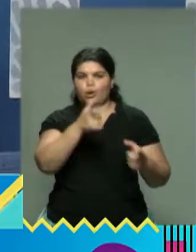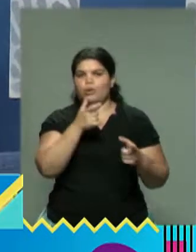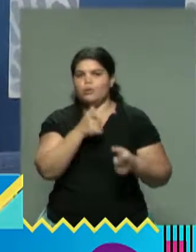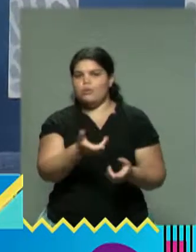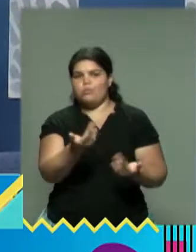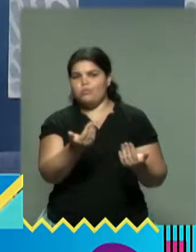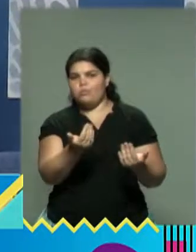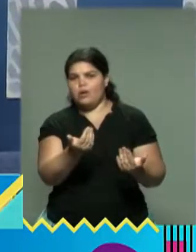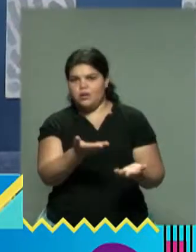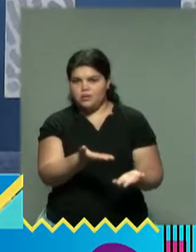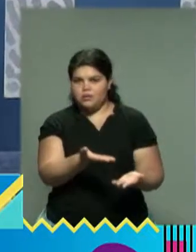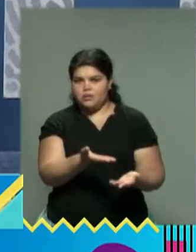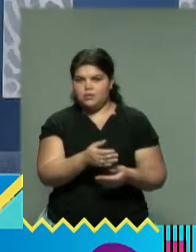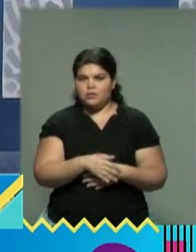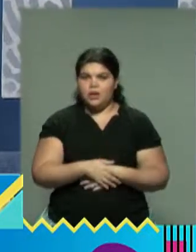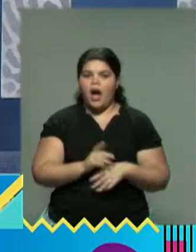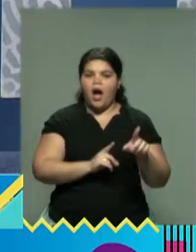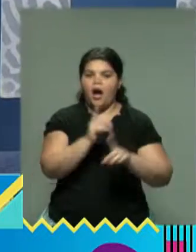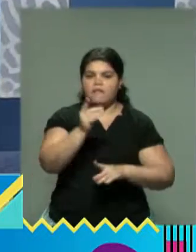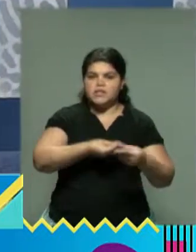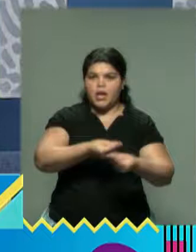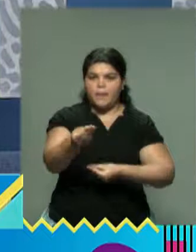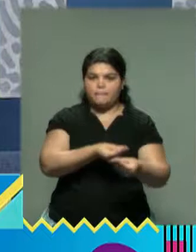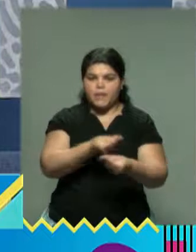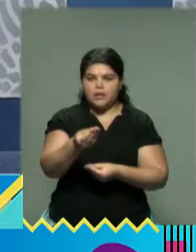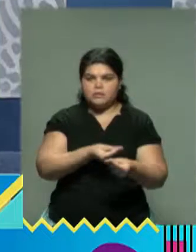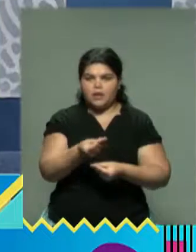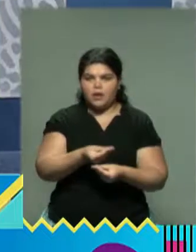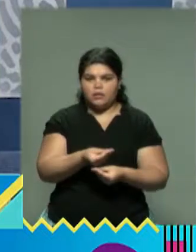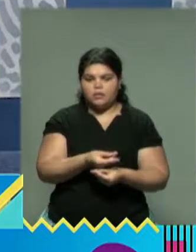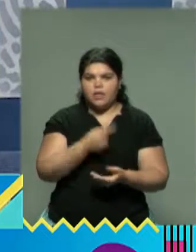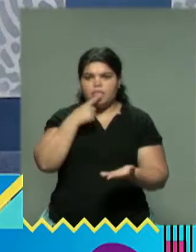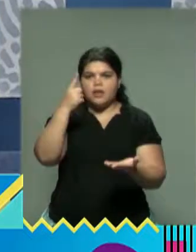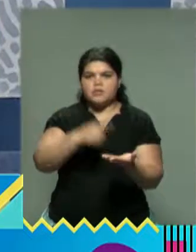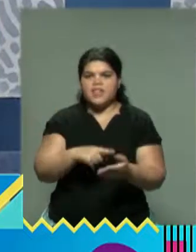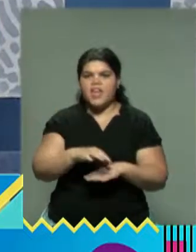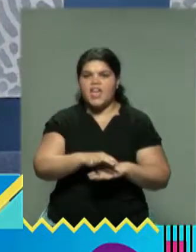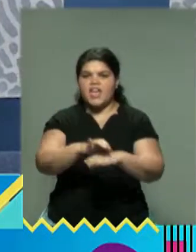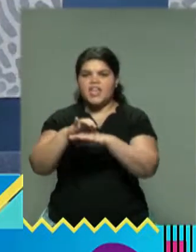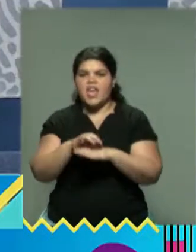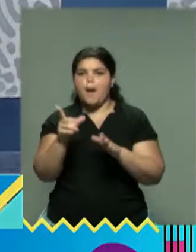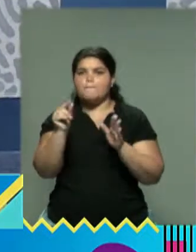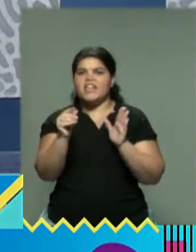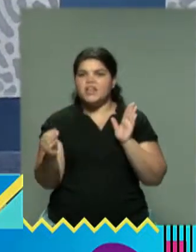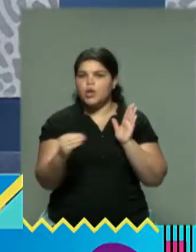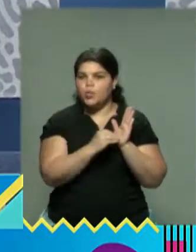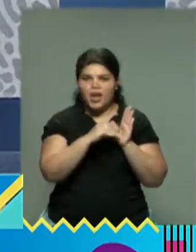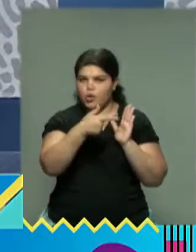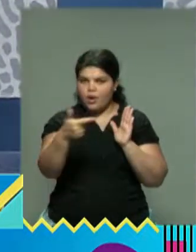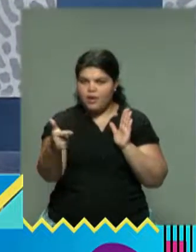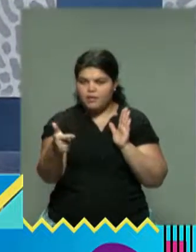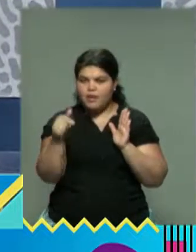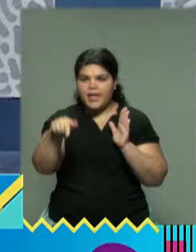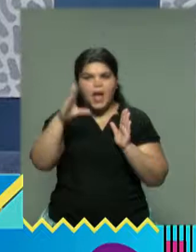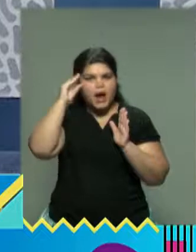entonces por ahí las empresas hay veces que deciden tomar el riesgo de no contratar un guía matriculado que tenga las